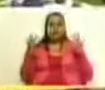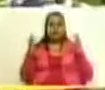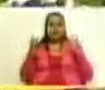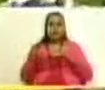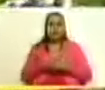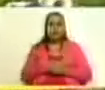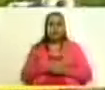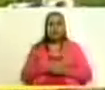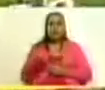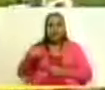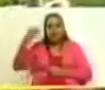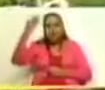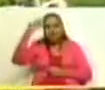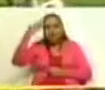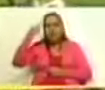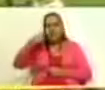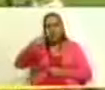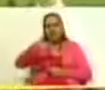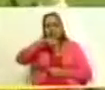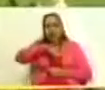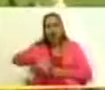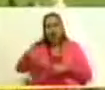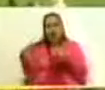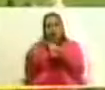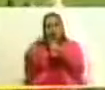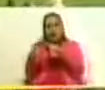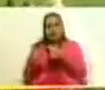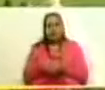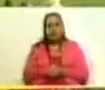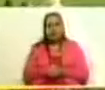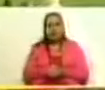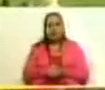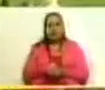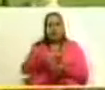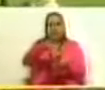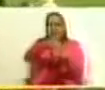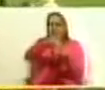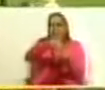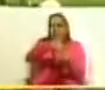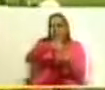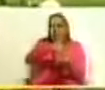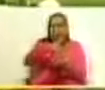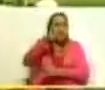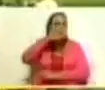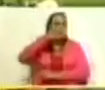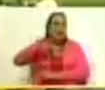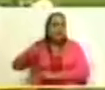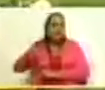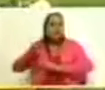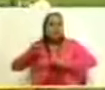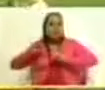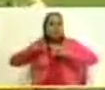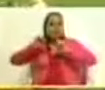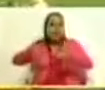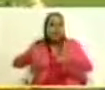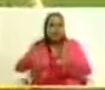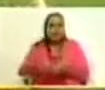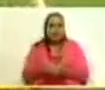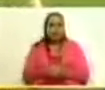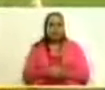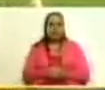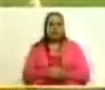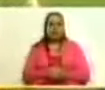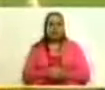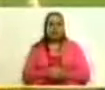Sé lo que les digo. La debilidad extrema de nuestro pueblo por